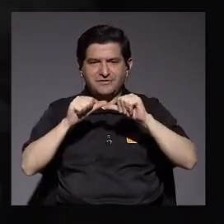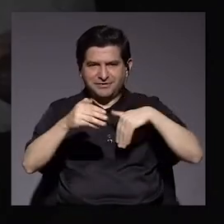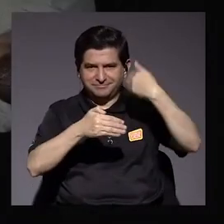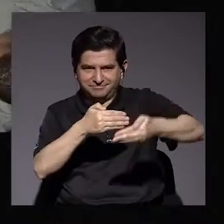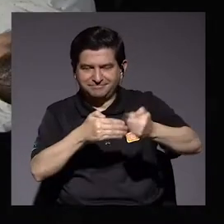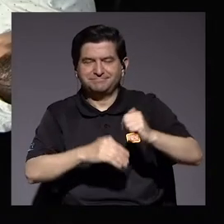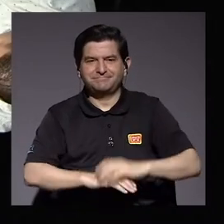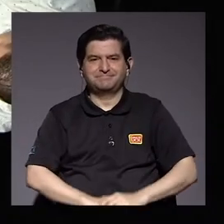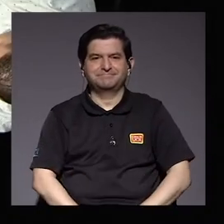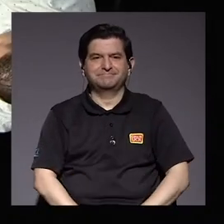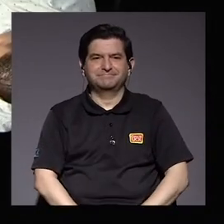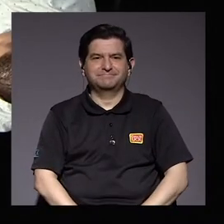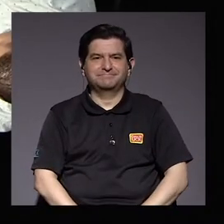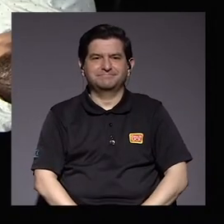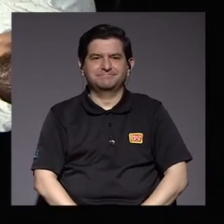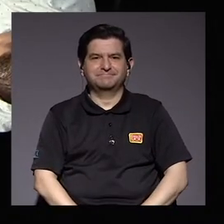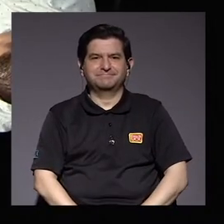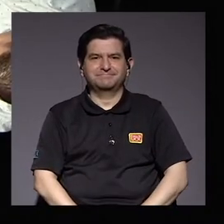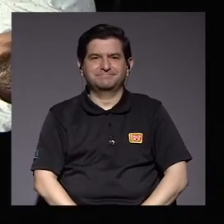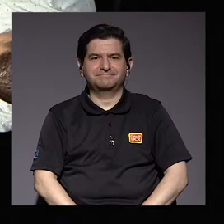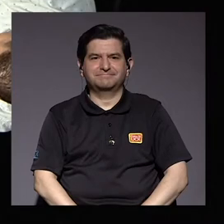regresamos.